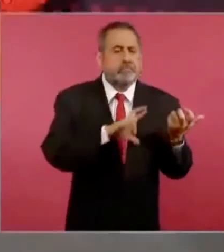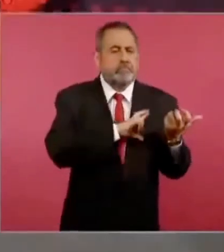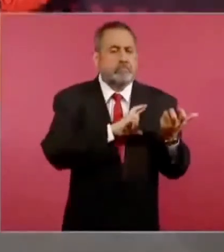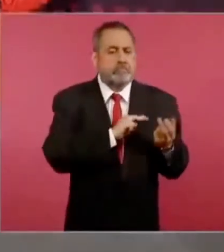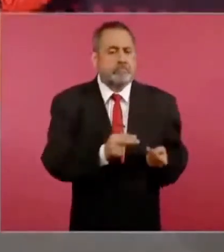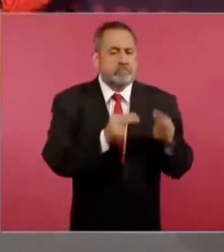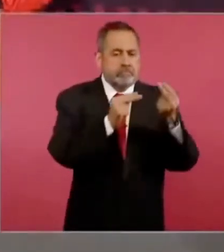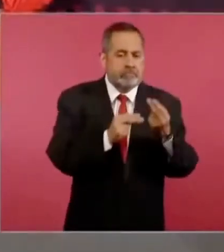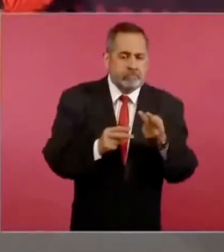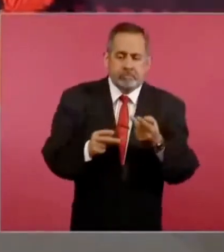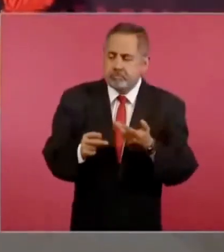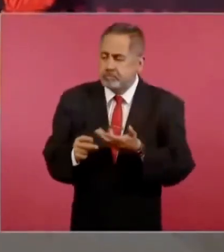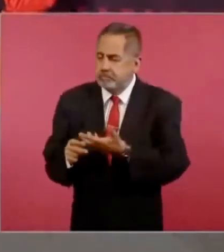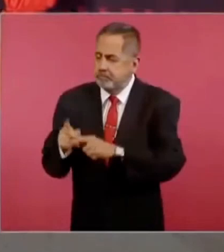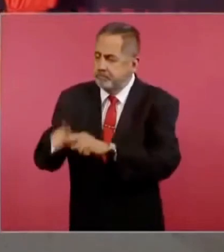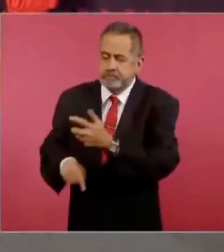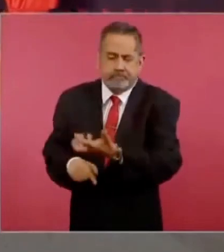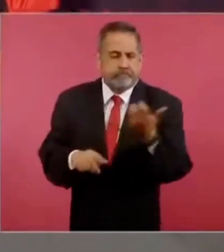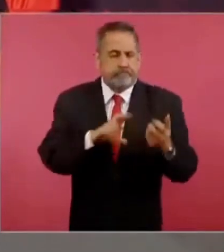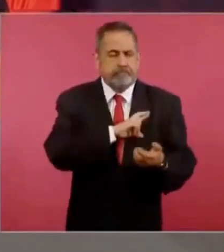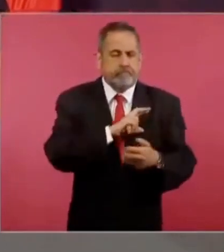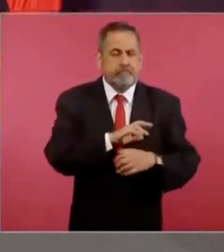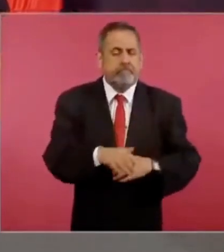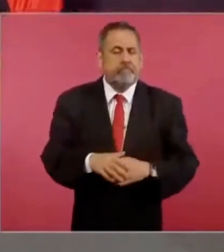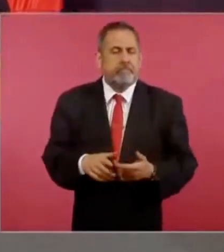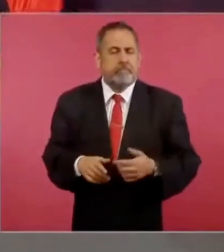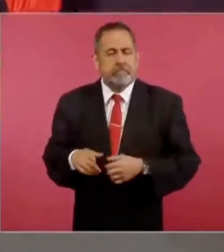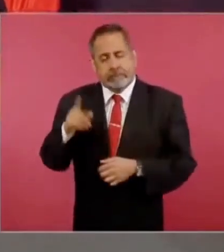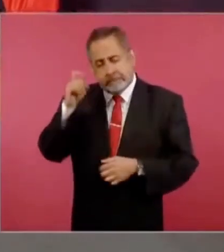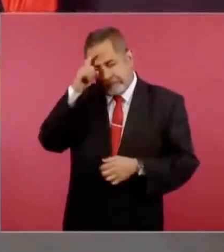por partes, ¿no? ¿Qué es lo que más les